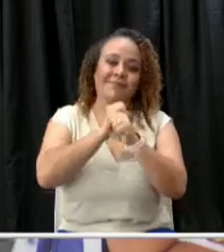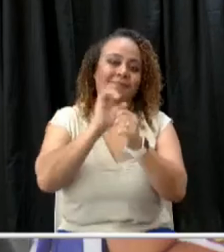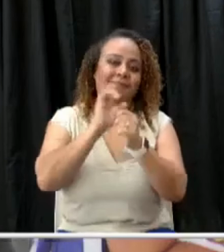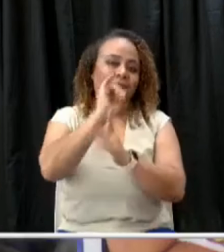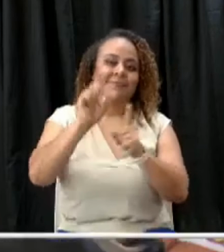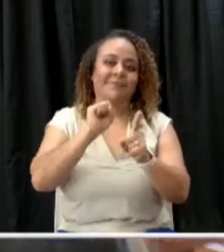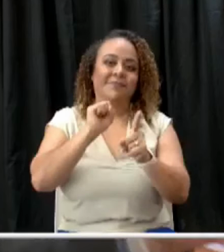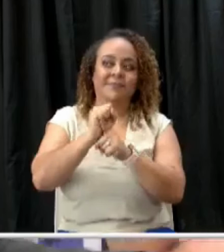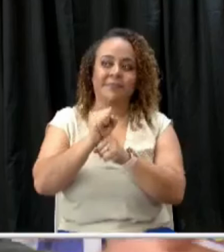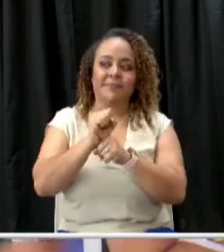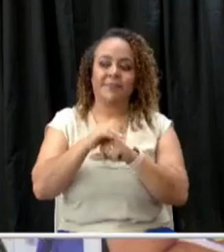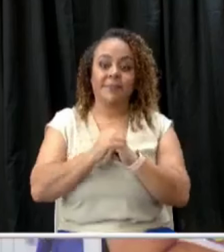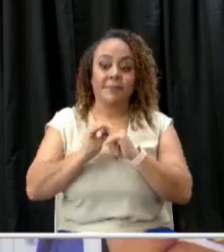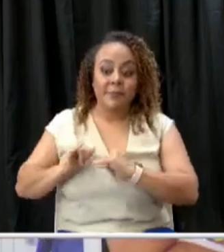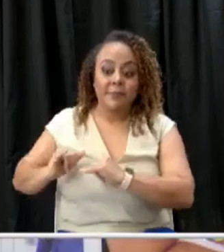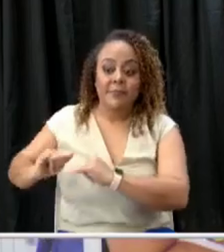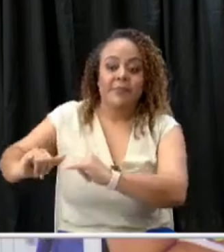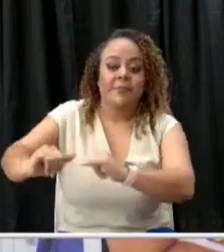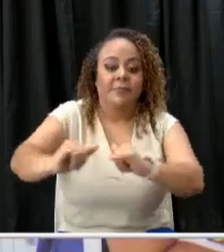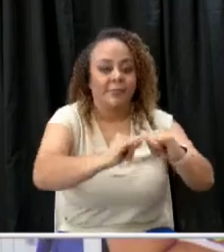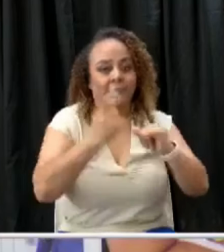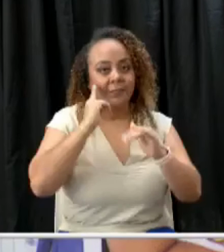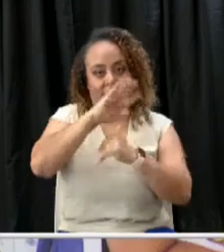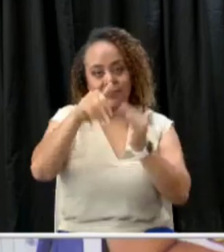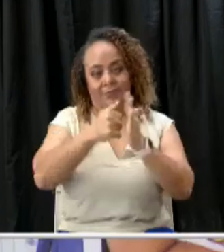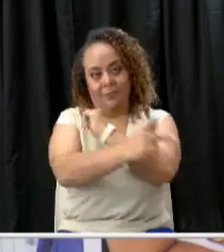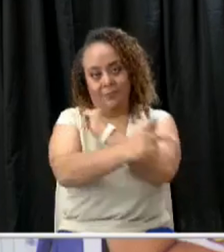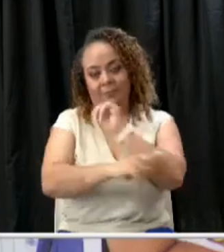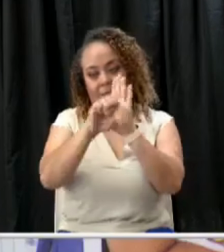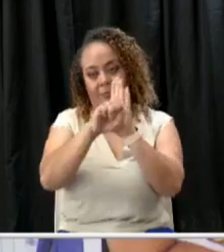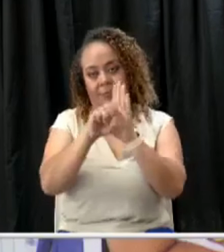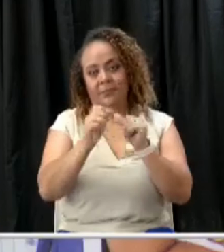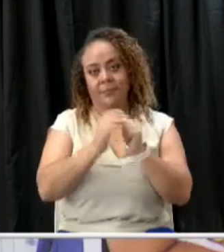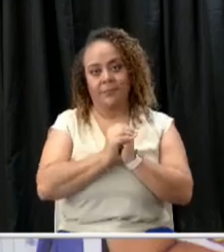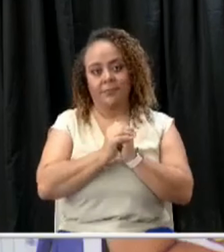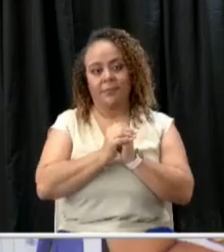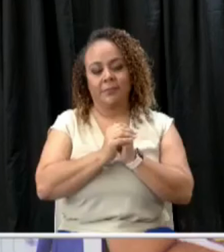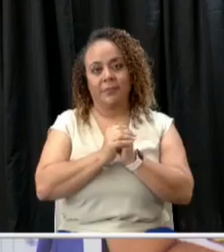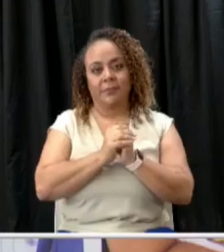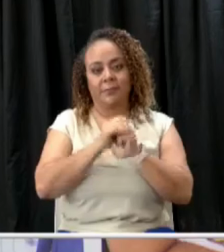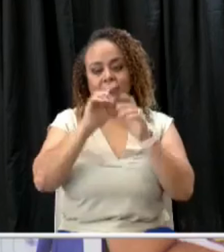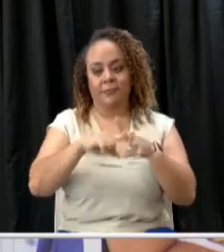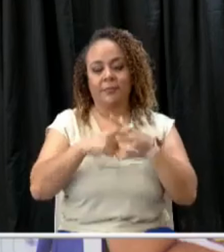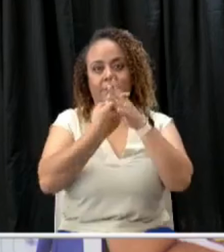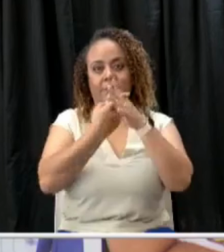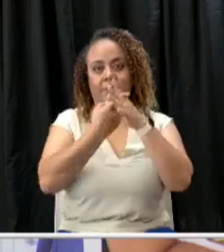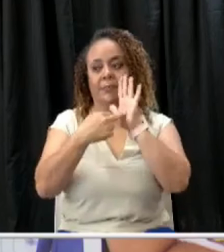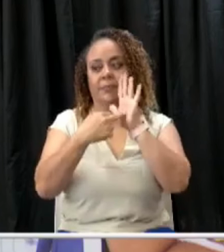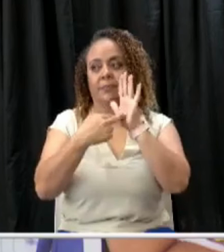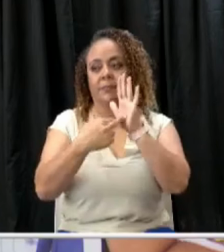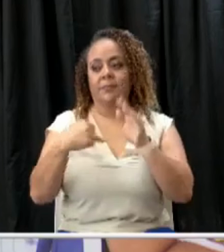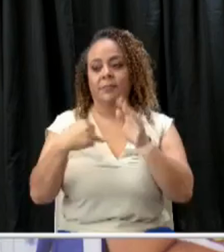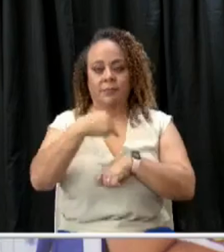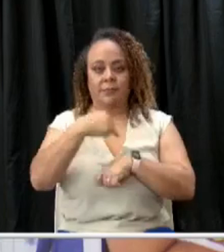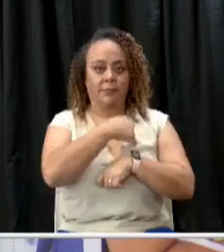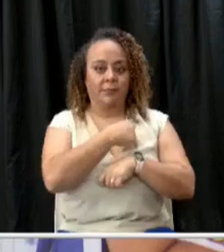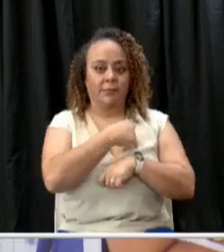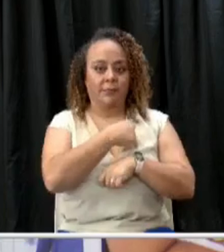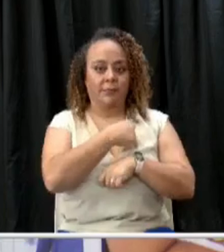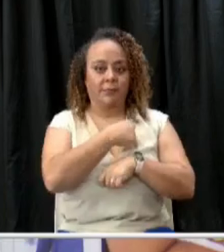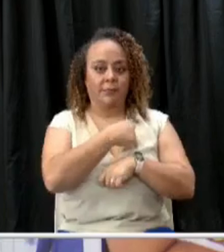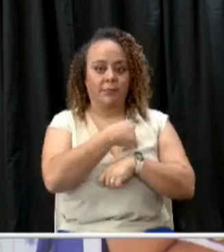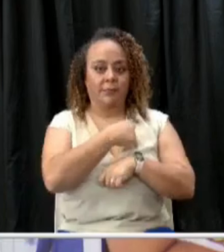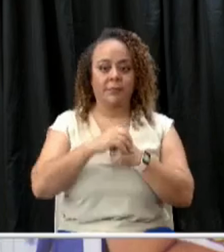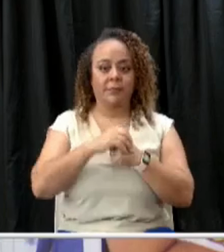condiciones sean homogéneas para todos los países. Por ejemplo, Comisca, a partir de la representación de los ministerios de trabajo